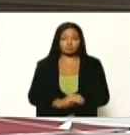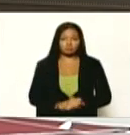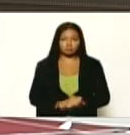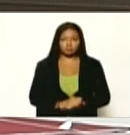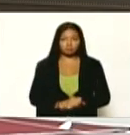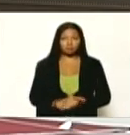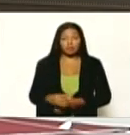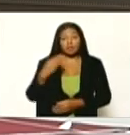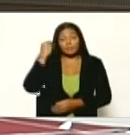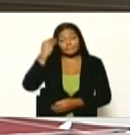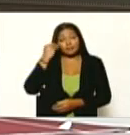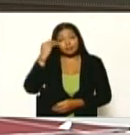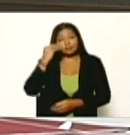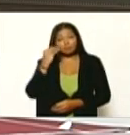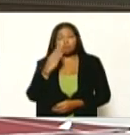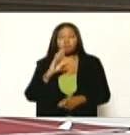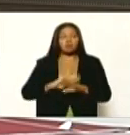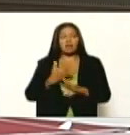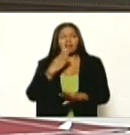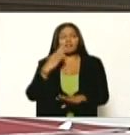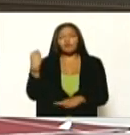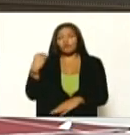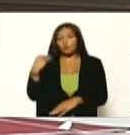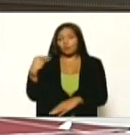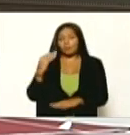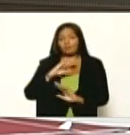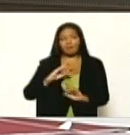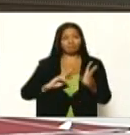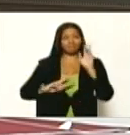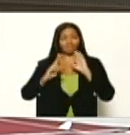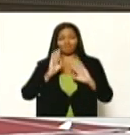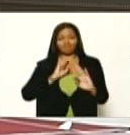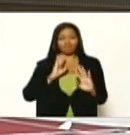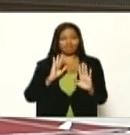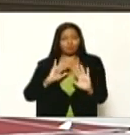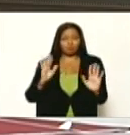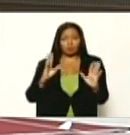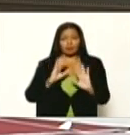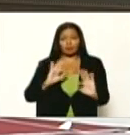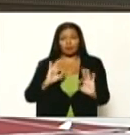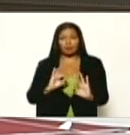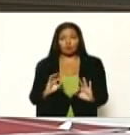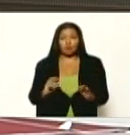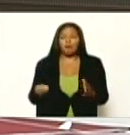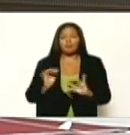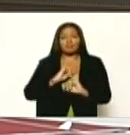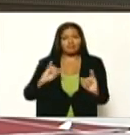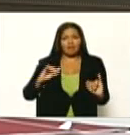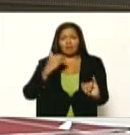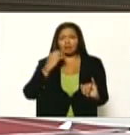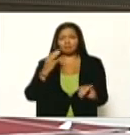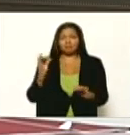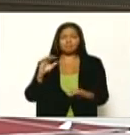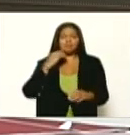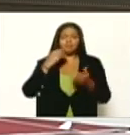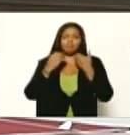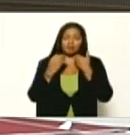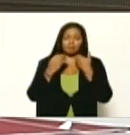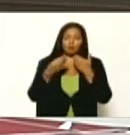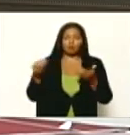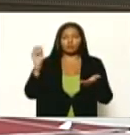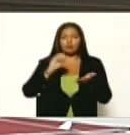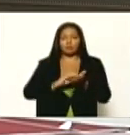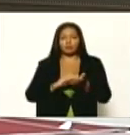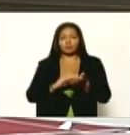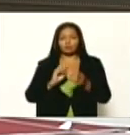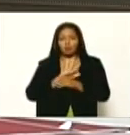que crea que, porque es joven, tiene inmunidad. El que crea que le dio, ya no me va a dar más, está equivocado. La